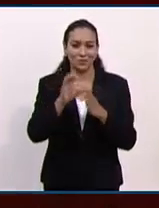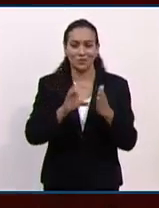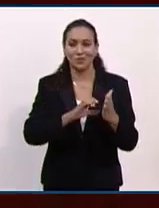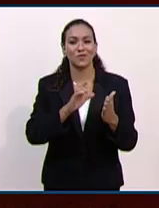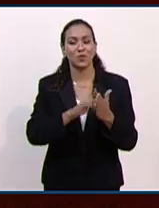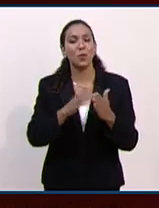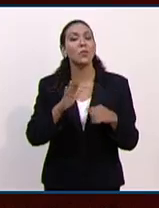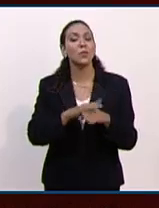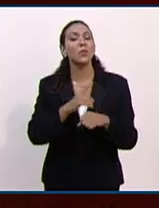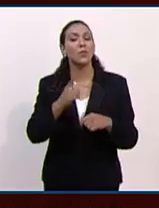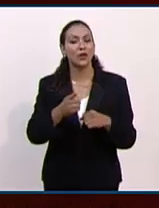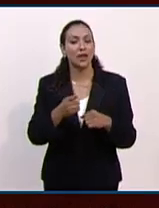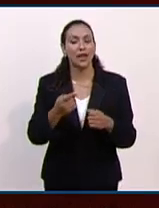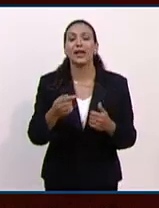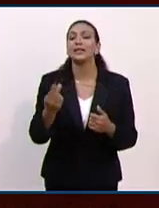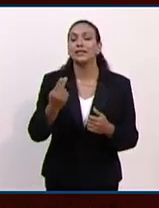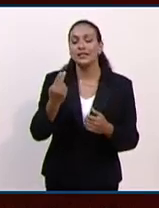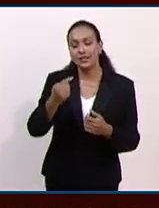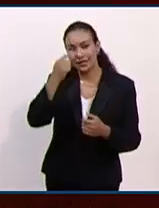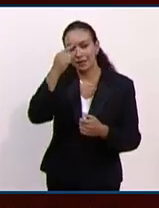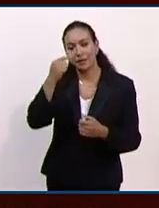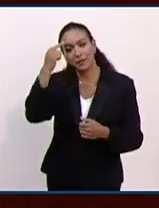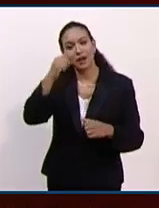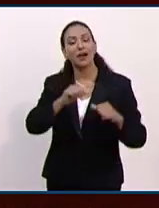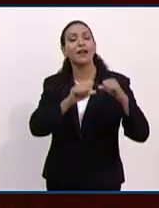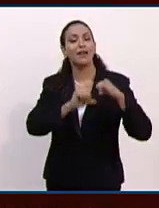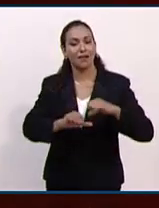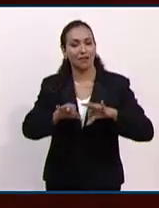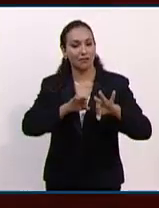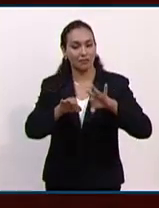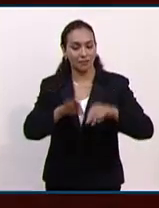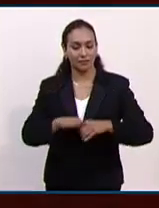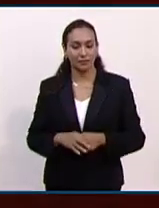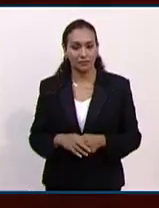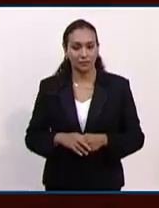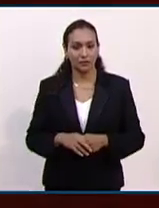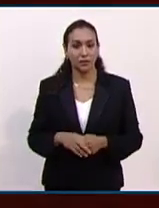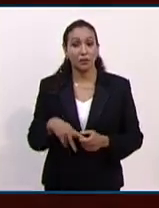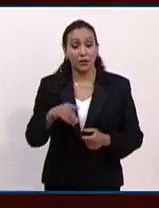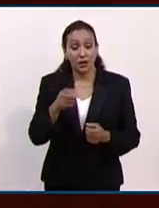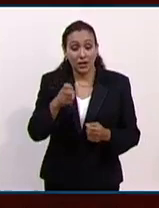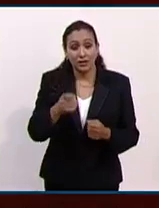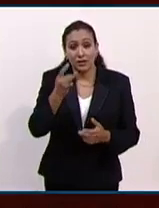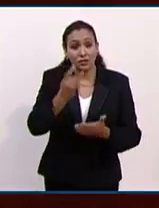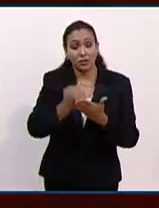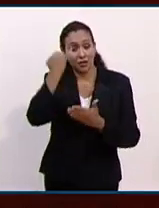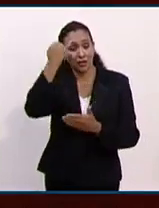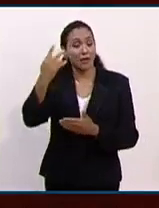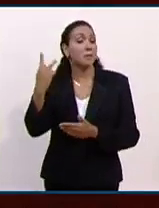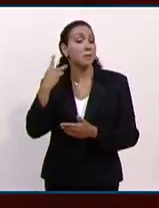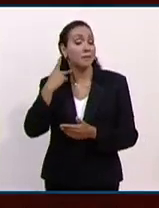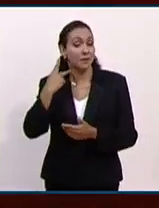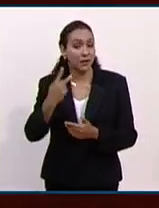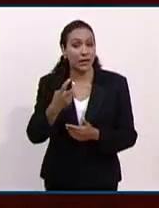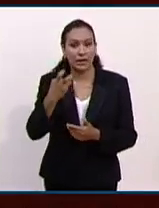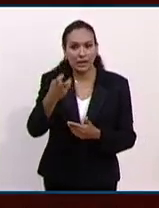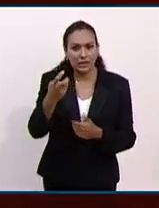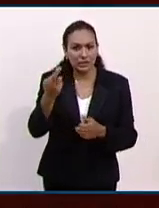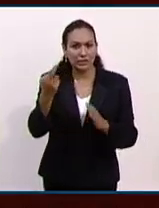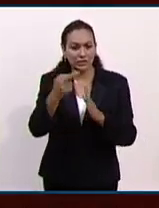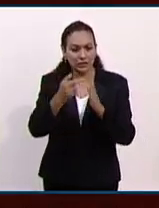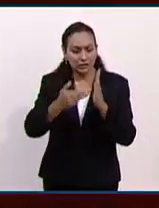la configuración del perfil inherente al cargo a desempeñar, sino con una ideología política y además se trata de un